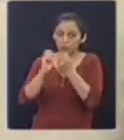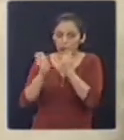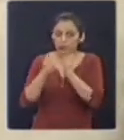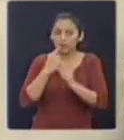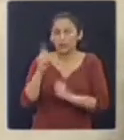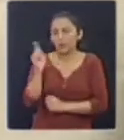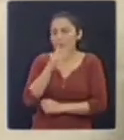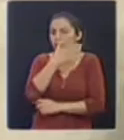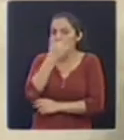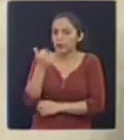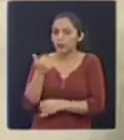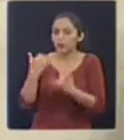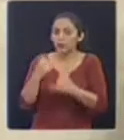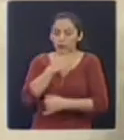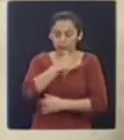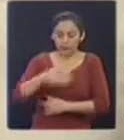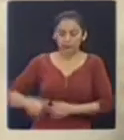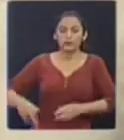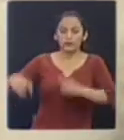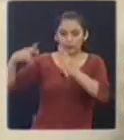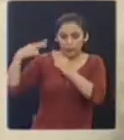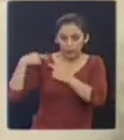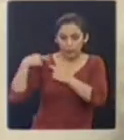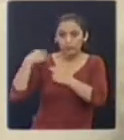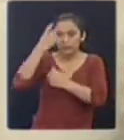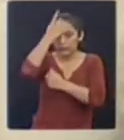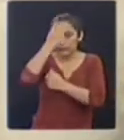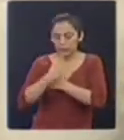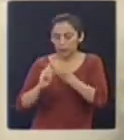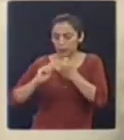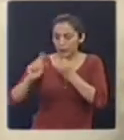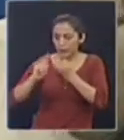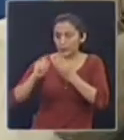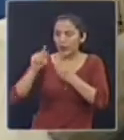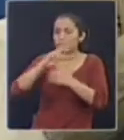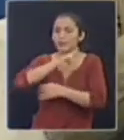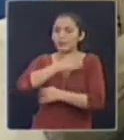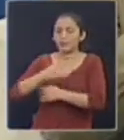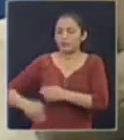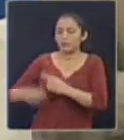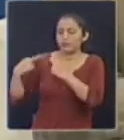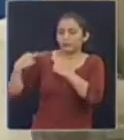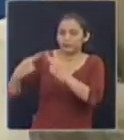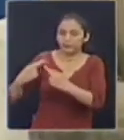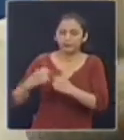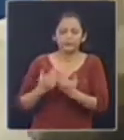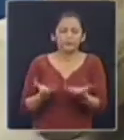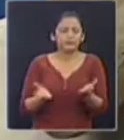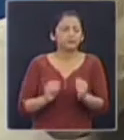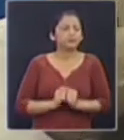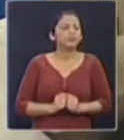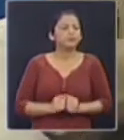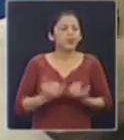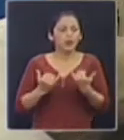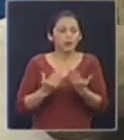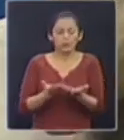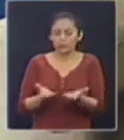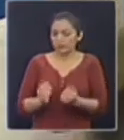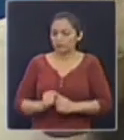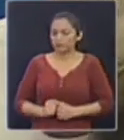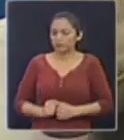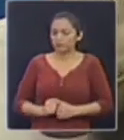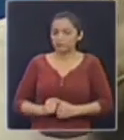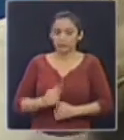muy diferente la situación que se dio en ese momento a la que se da en los tiempos actuales. ¿Y cuál es cómo lee usted ya dentro del ámbito político el hecho de que